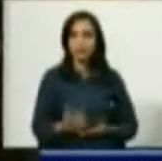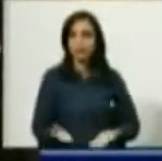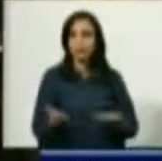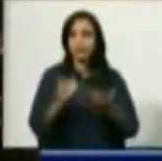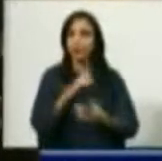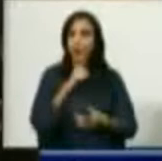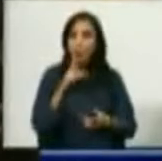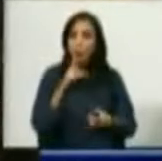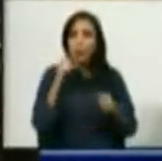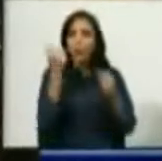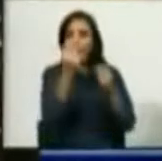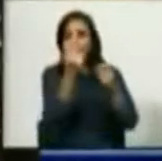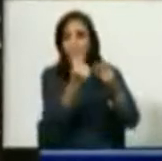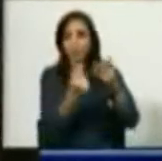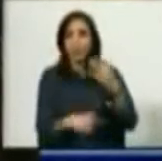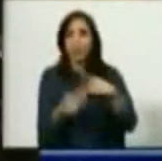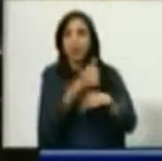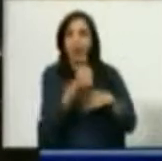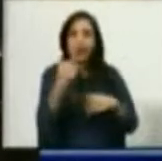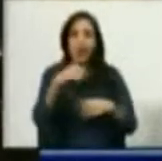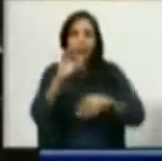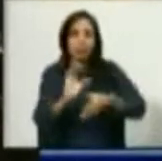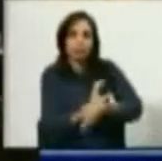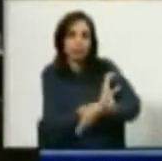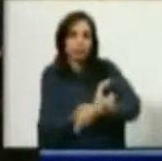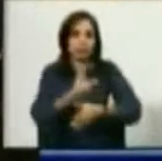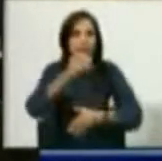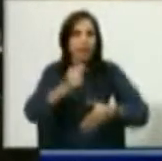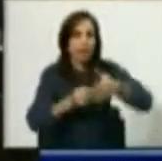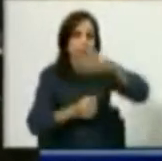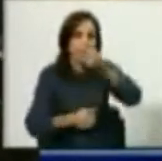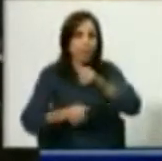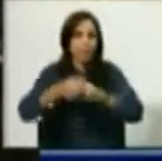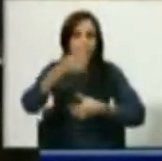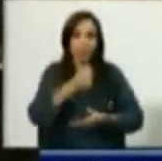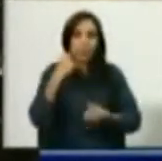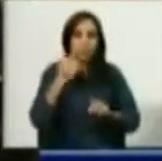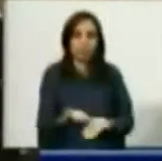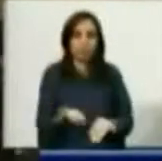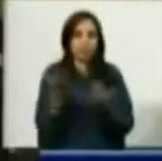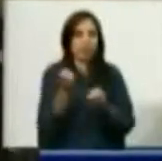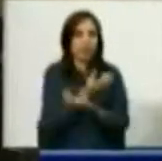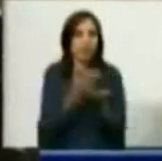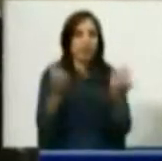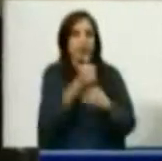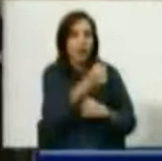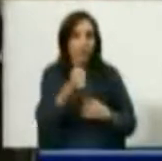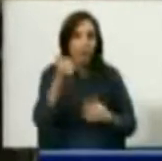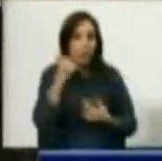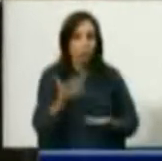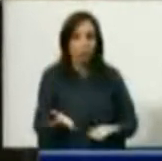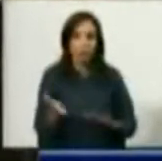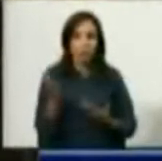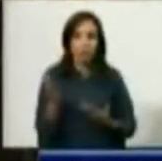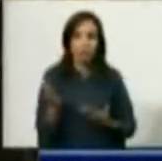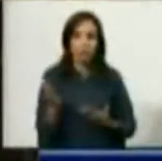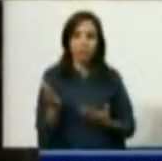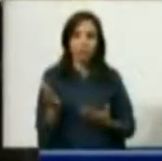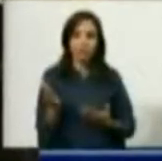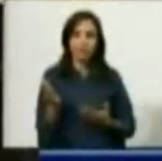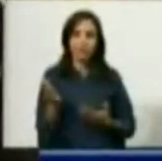Junior roselly anexie Cadete segundo año rondón Martínez Aarón